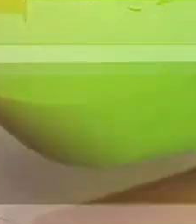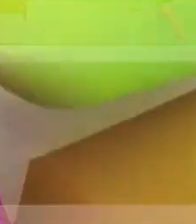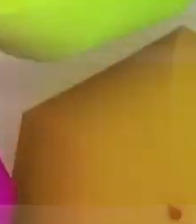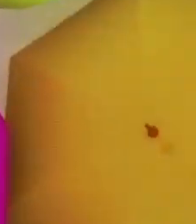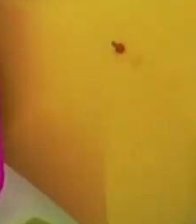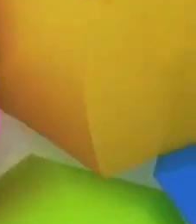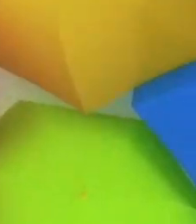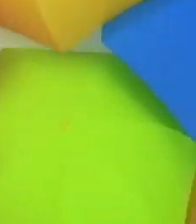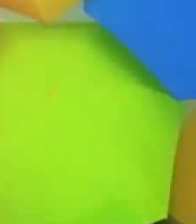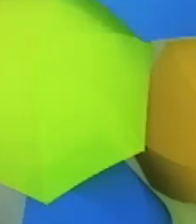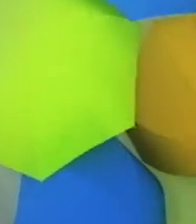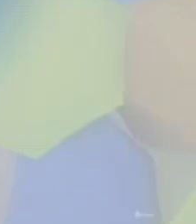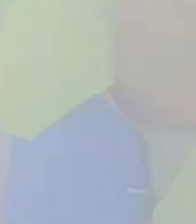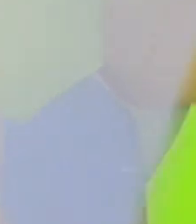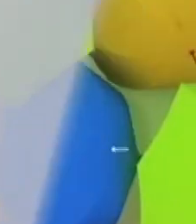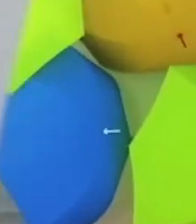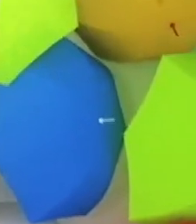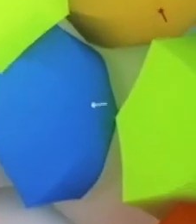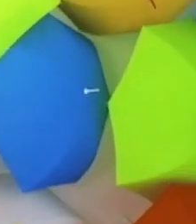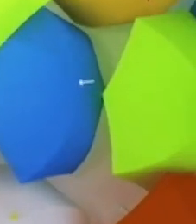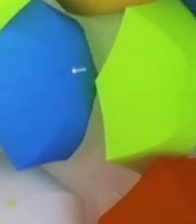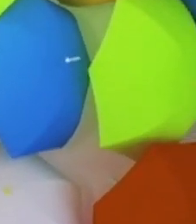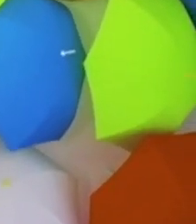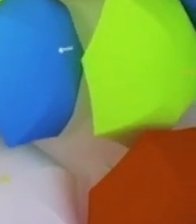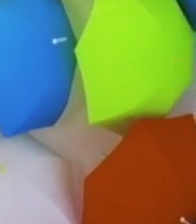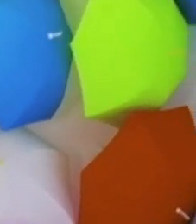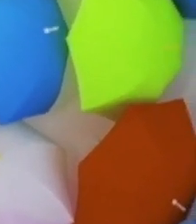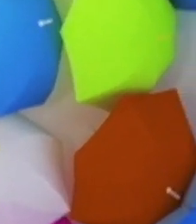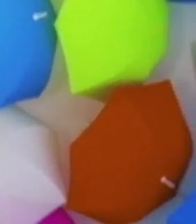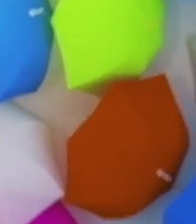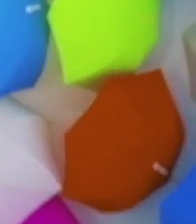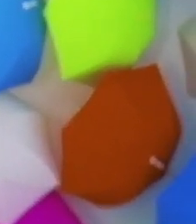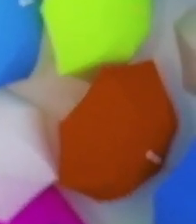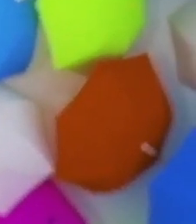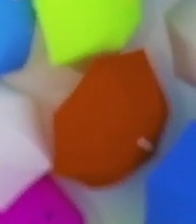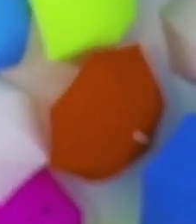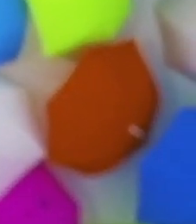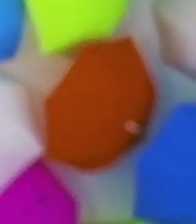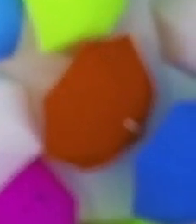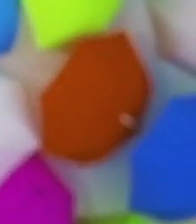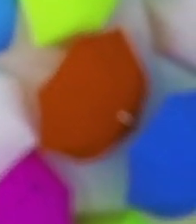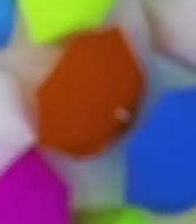todos. Caja Costarricense de Seguro Social.